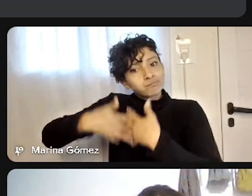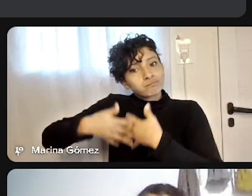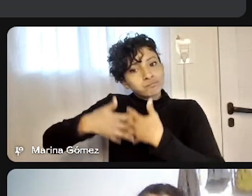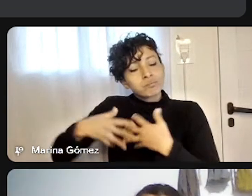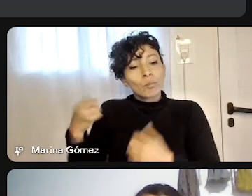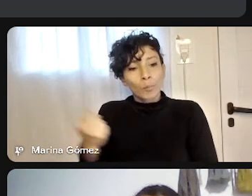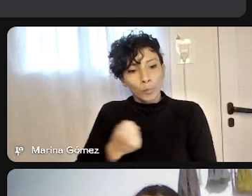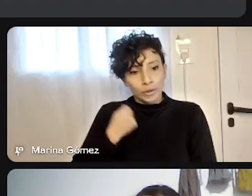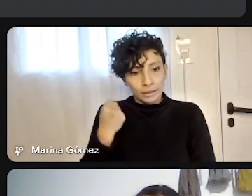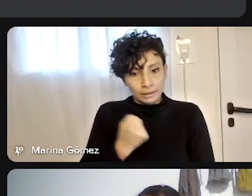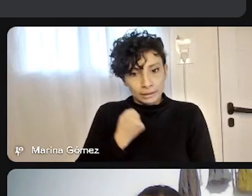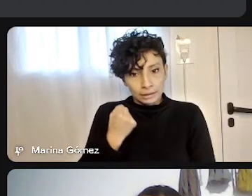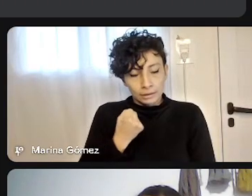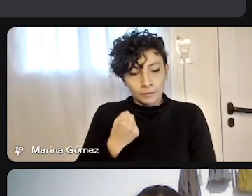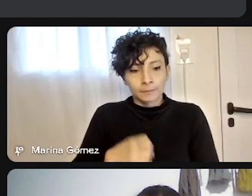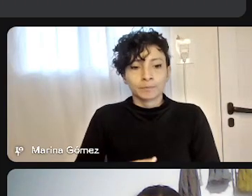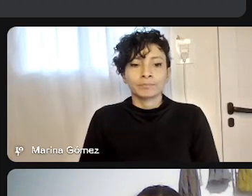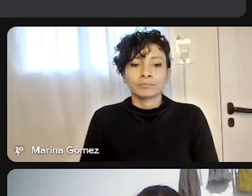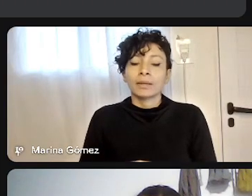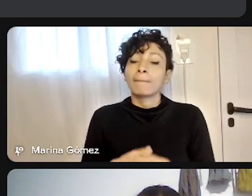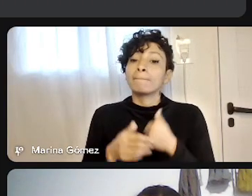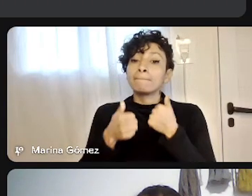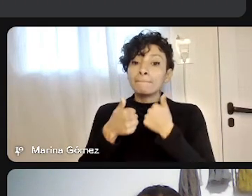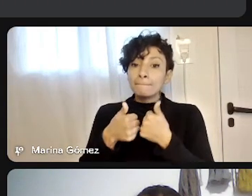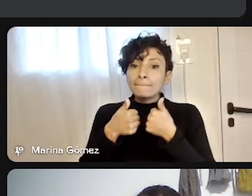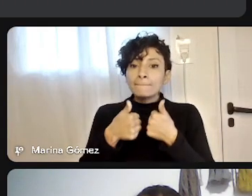Bien, hay familia acá.